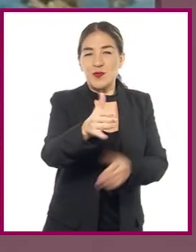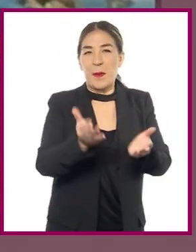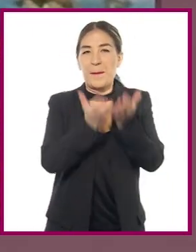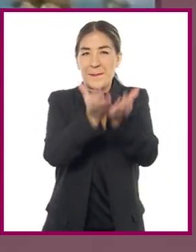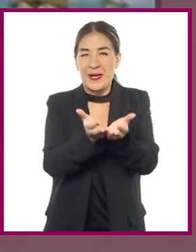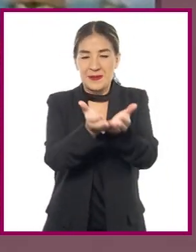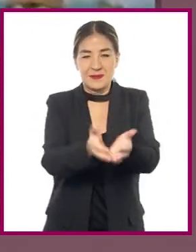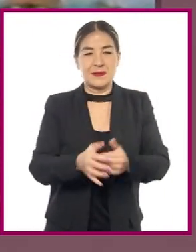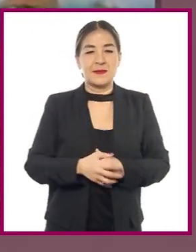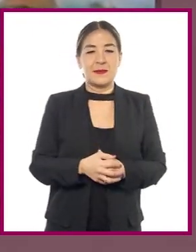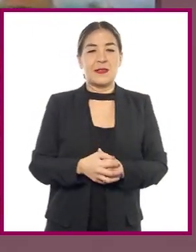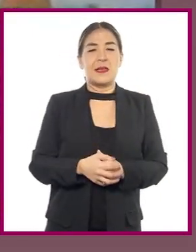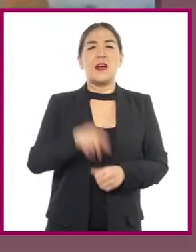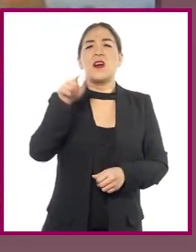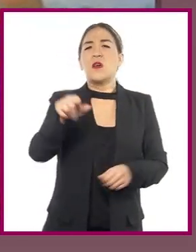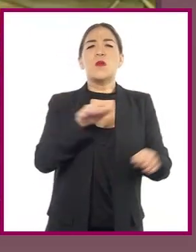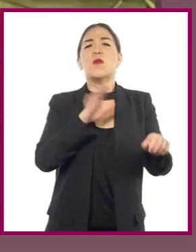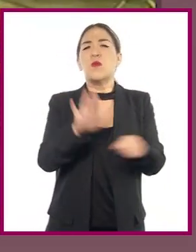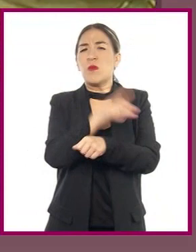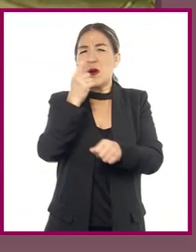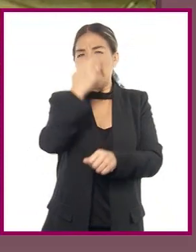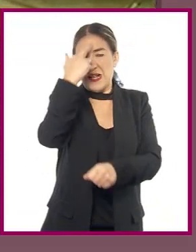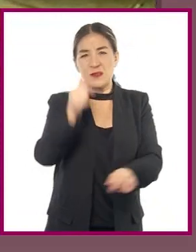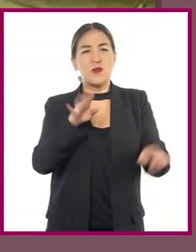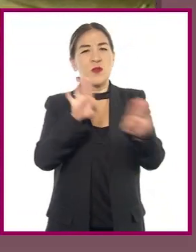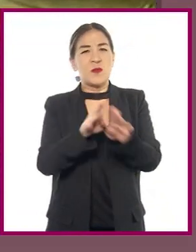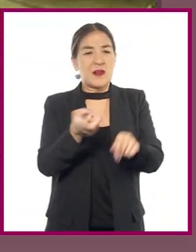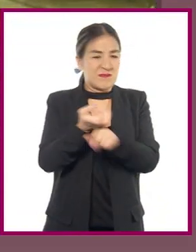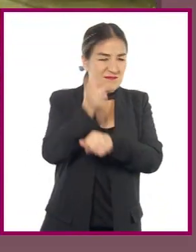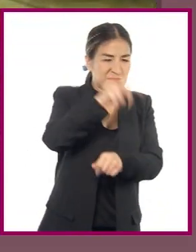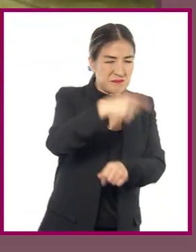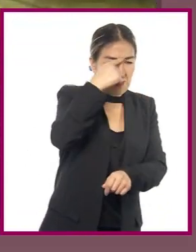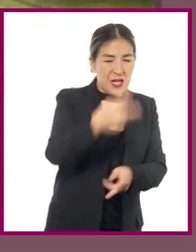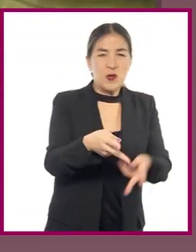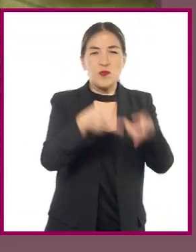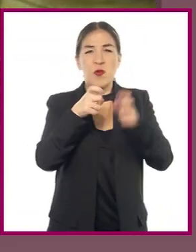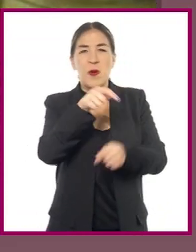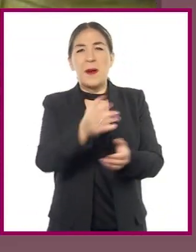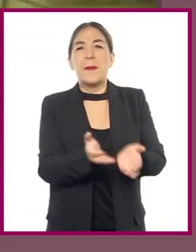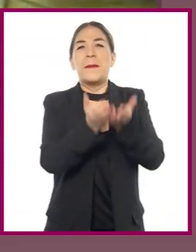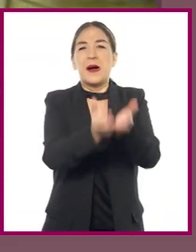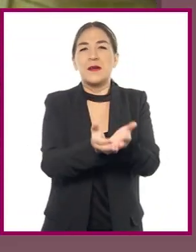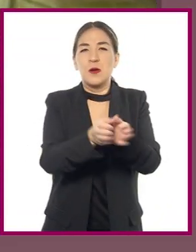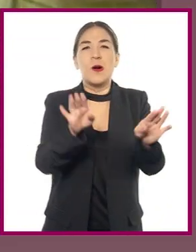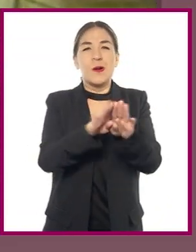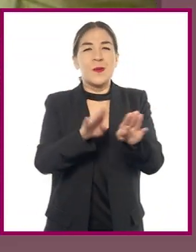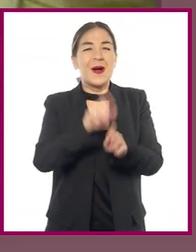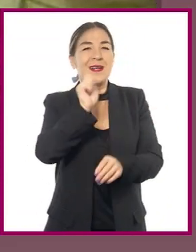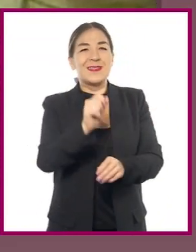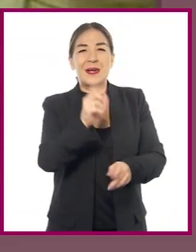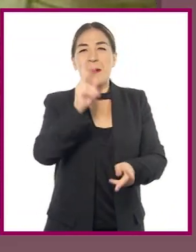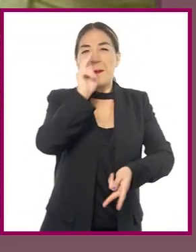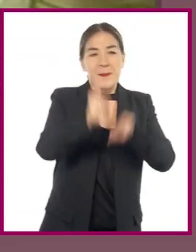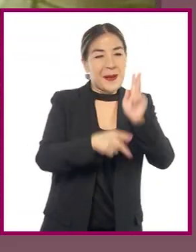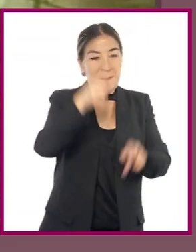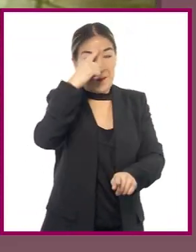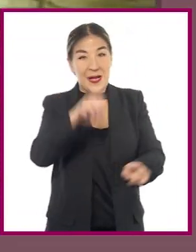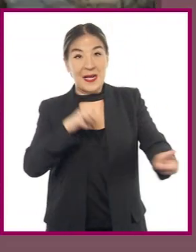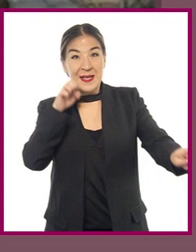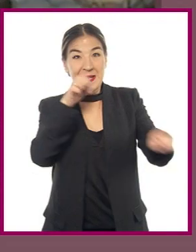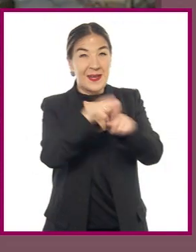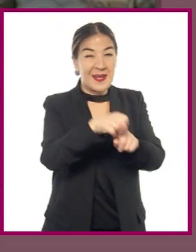En el objetivo del asalto a los barcos enemigos, los filibusteros preparaban el engaño hasta lograr el ataque y obtener el respectivo